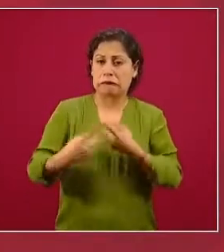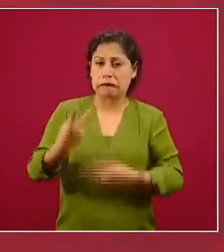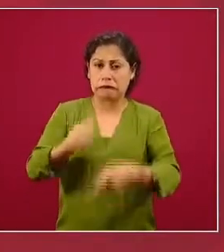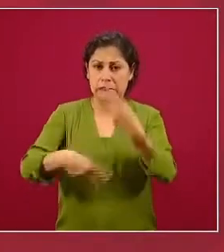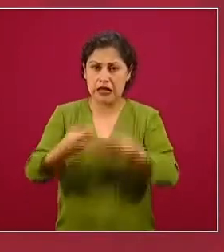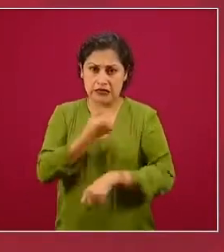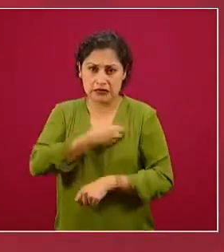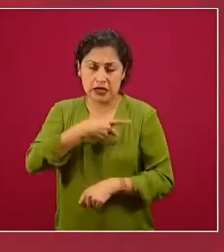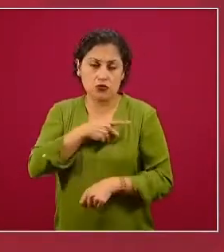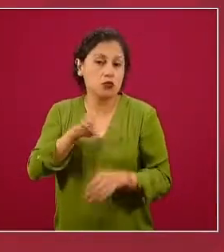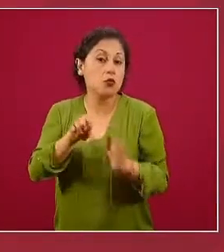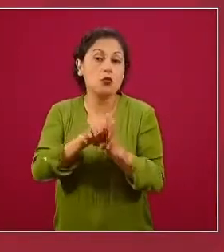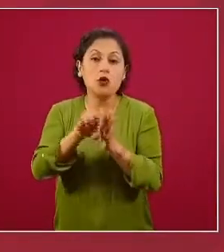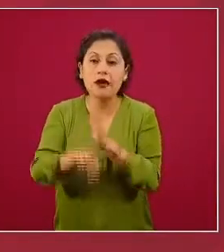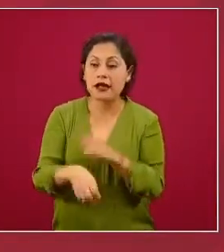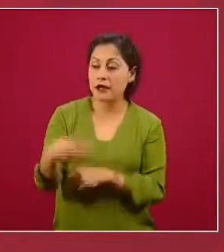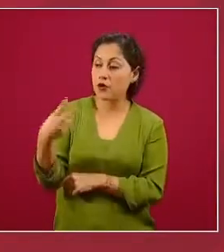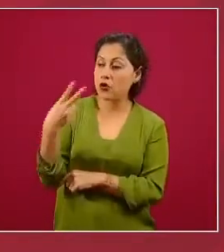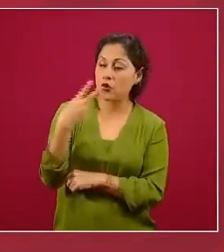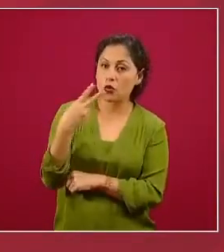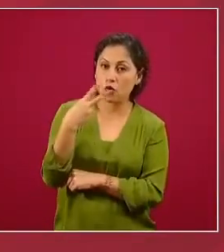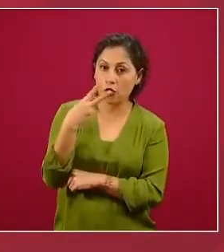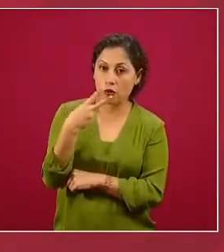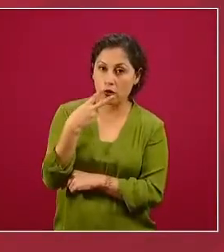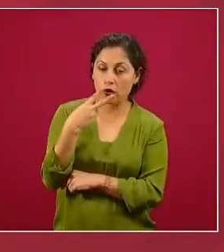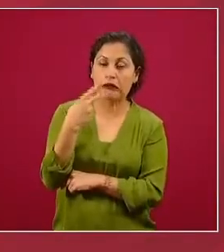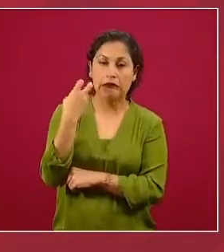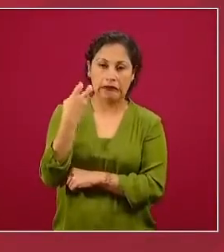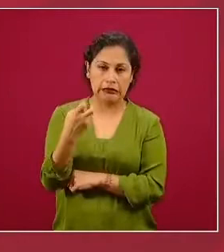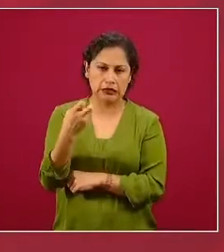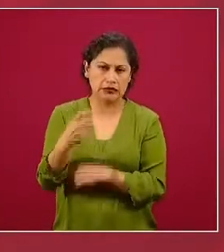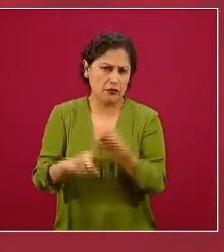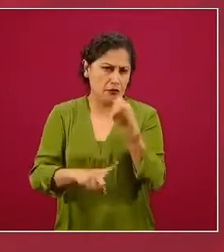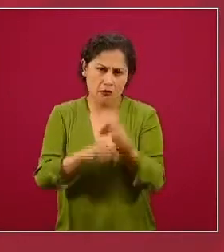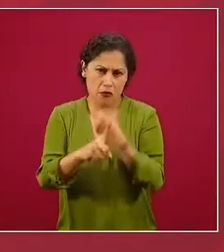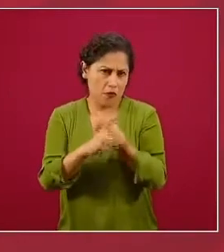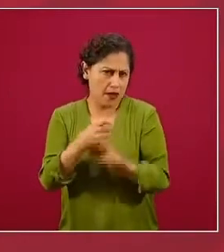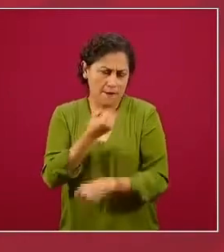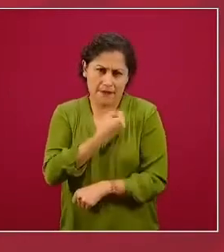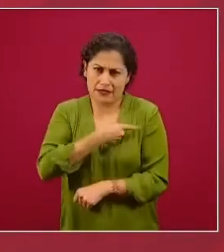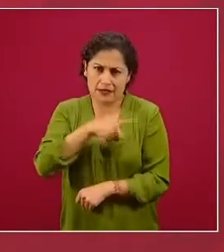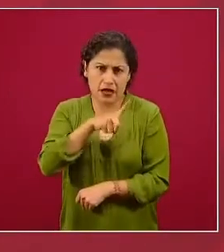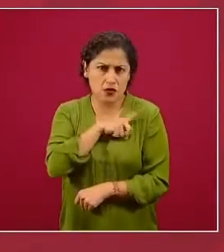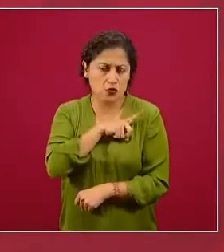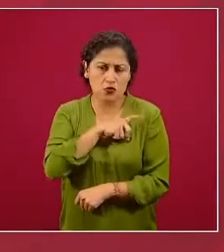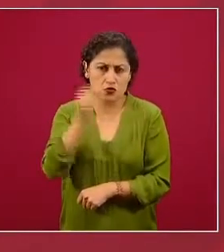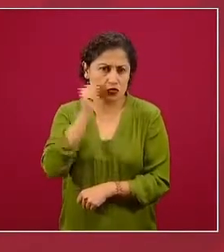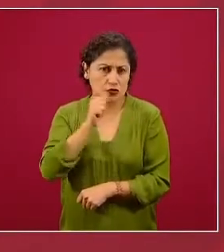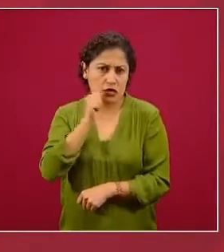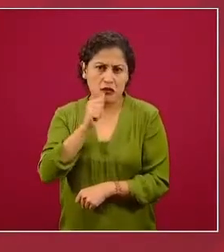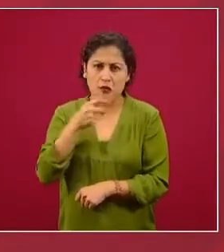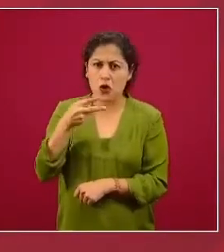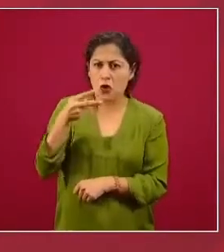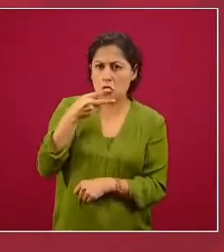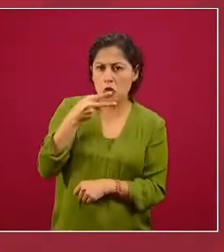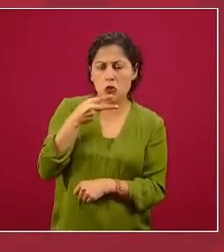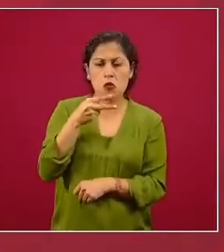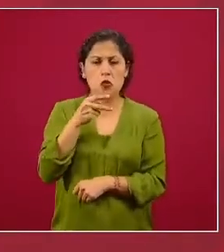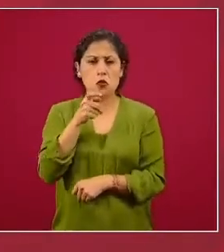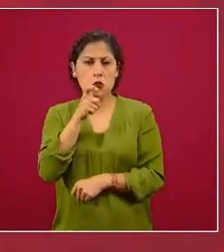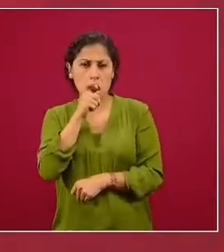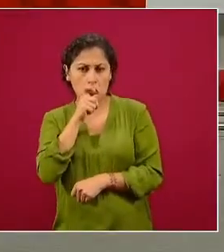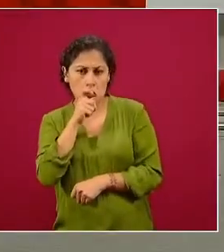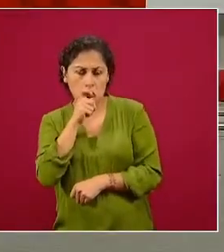remonto brevemente a uno de los elementos emblemáticos de la salud pública. El tabaco, los cigarrillos, pipas,